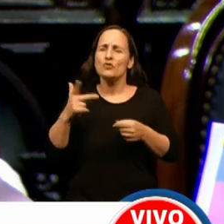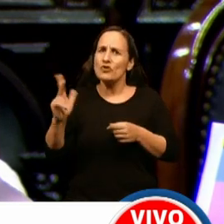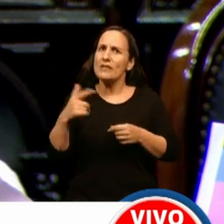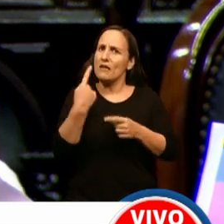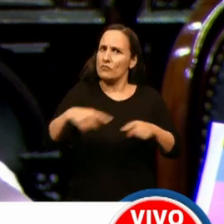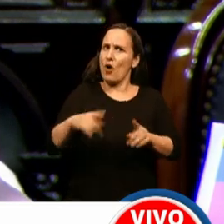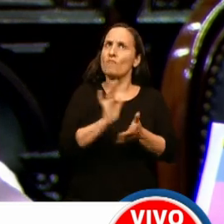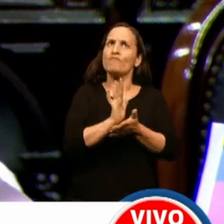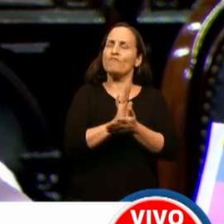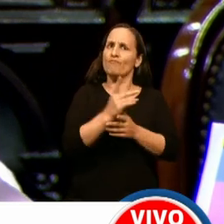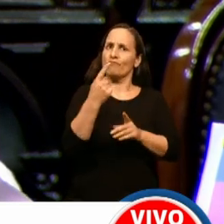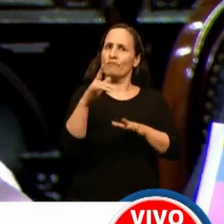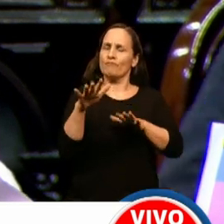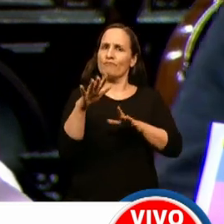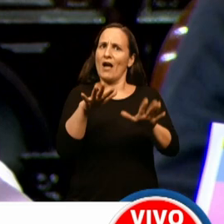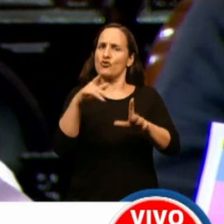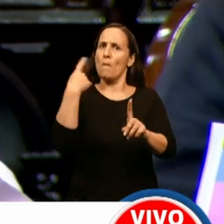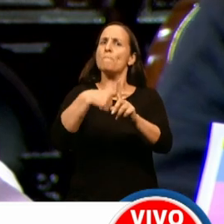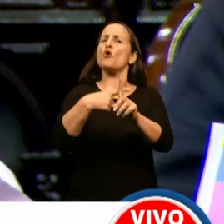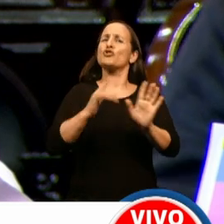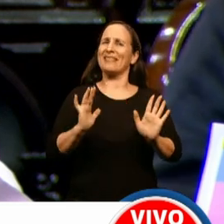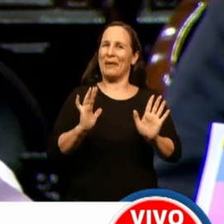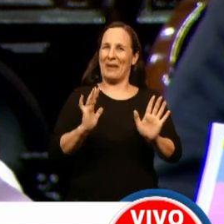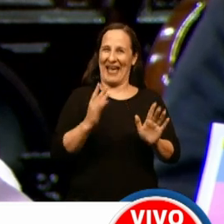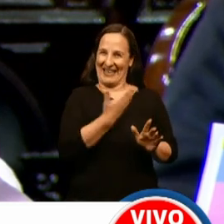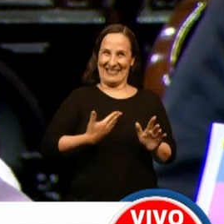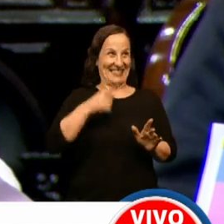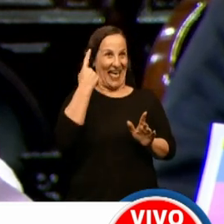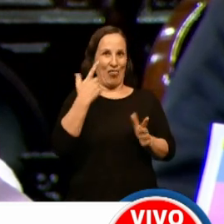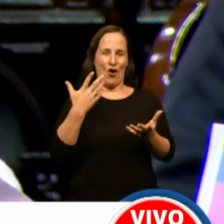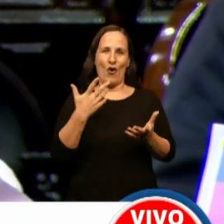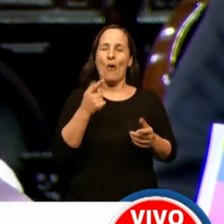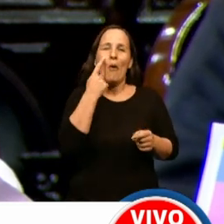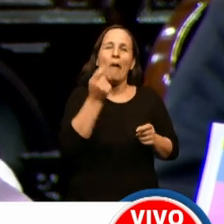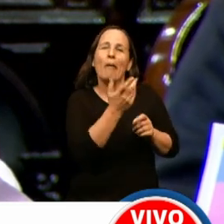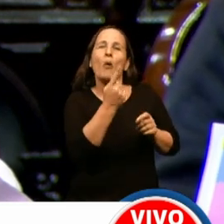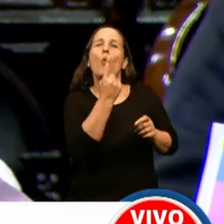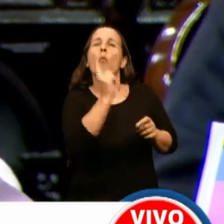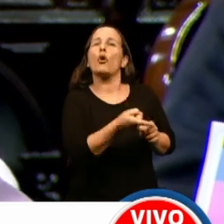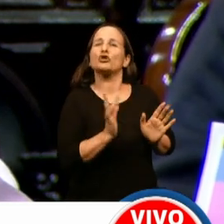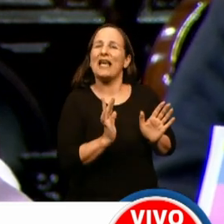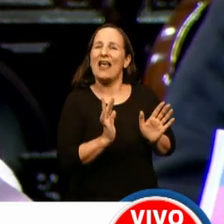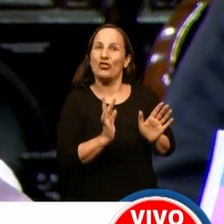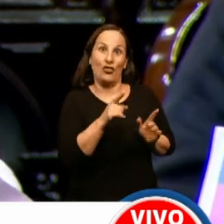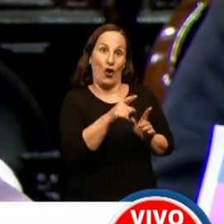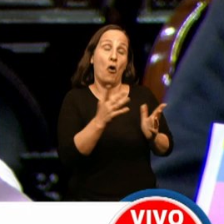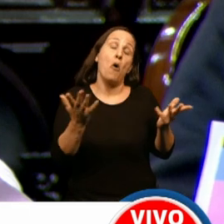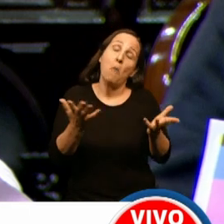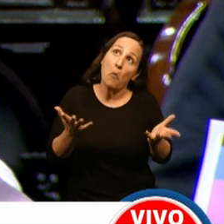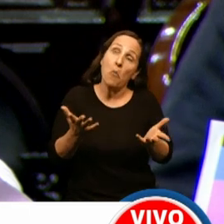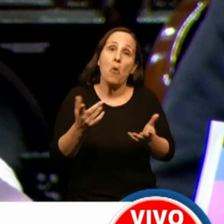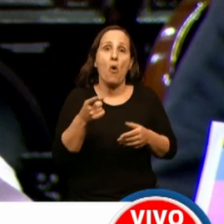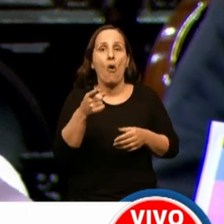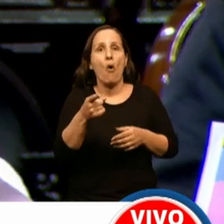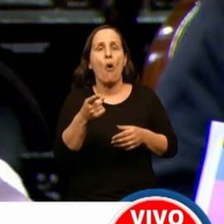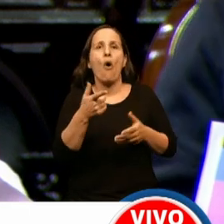positiva las que hace el estado medidas de acción positiva cuando pone un cupo de un 1 por ciento en este caso o cuando